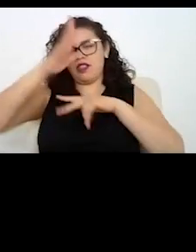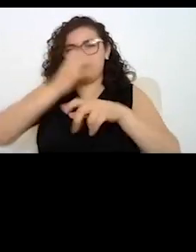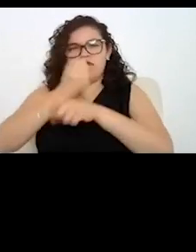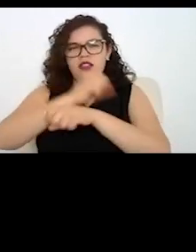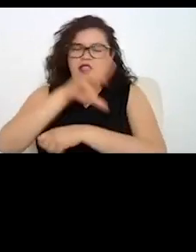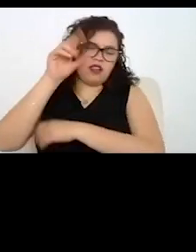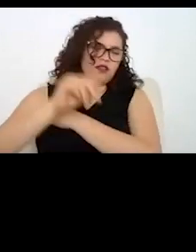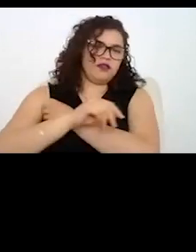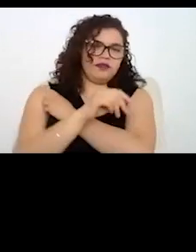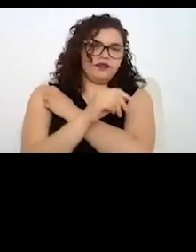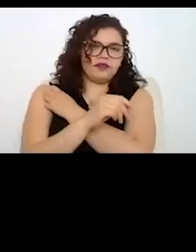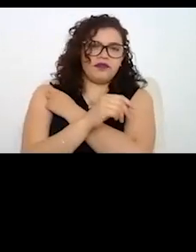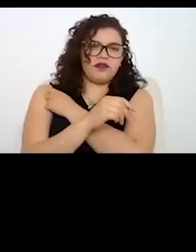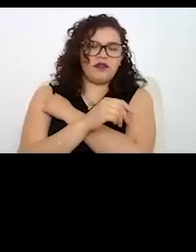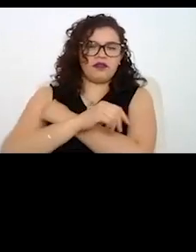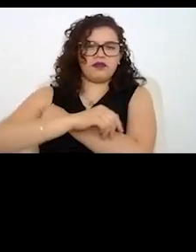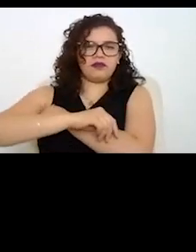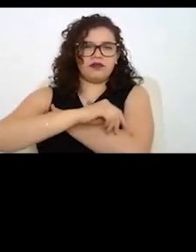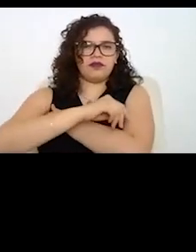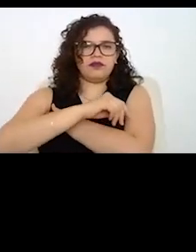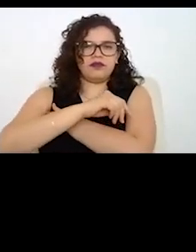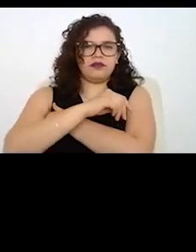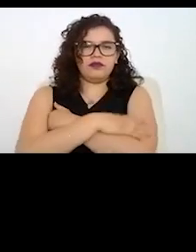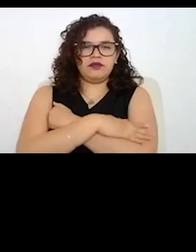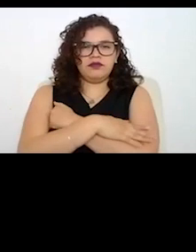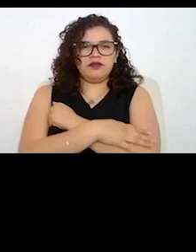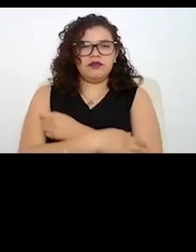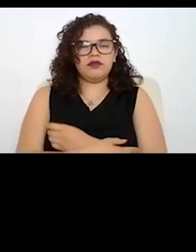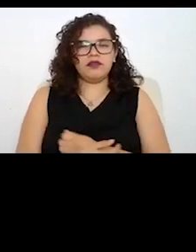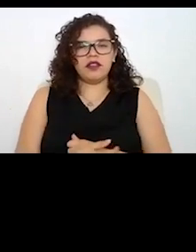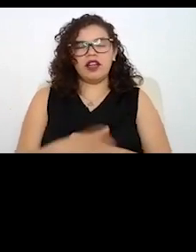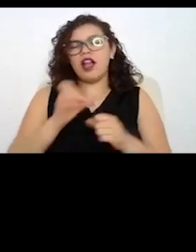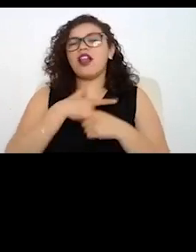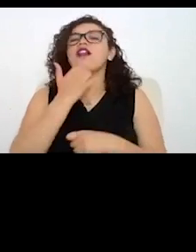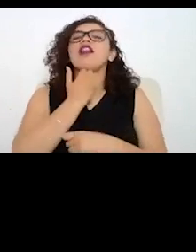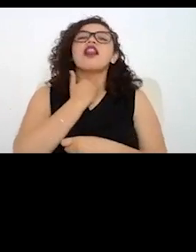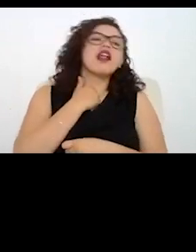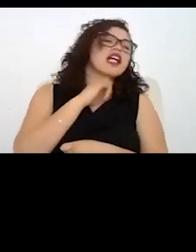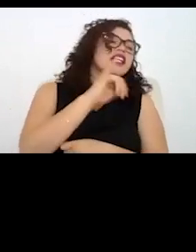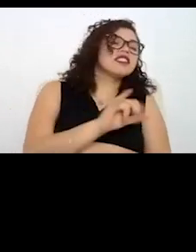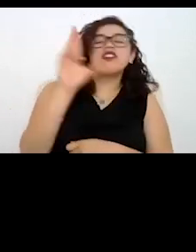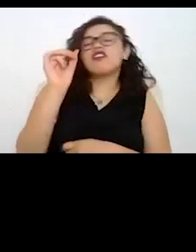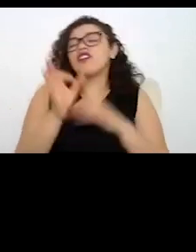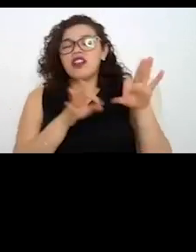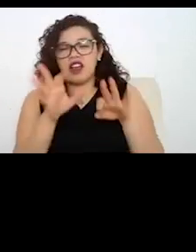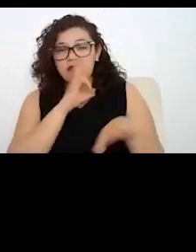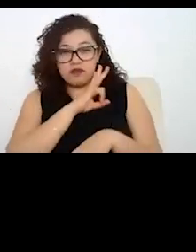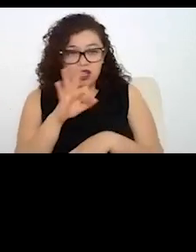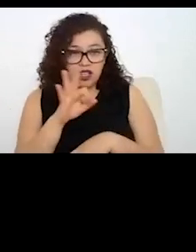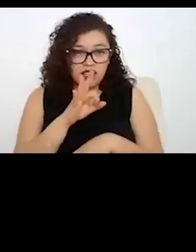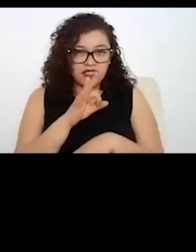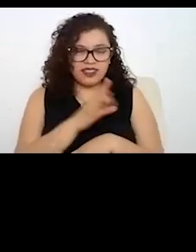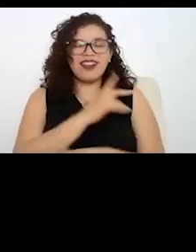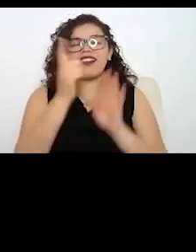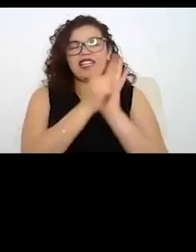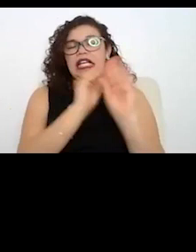demás, sea o no sea una causa o un grado de alcohol que le impida o no le impida laborar. La ley sí es muy